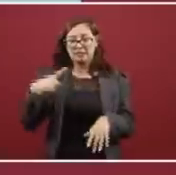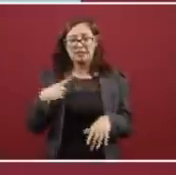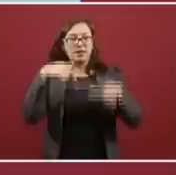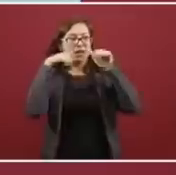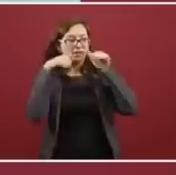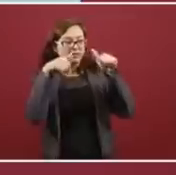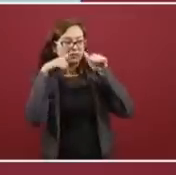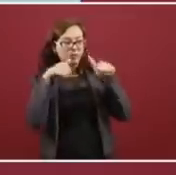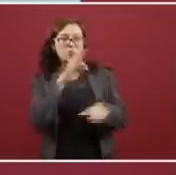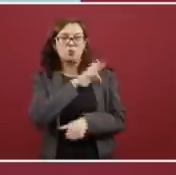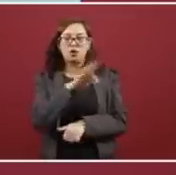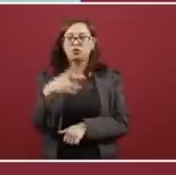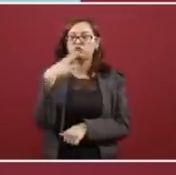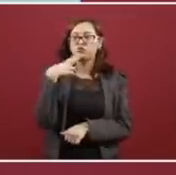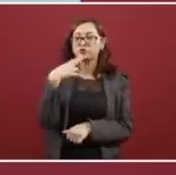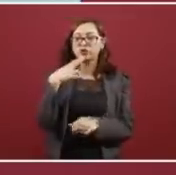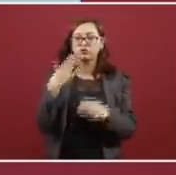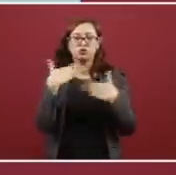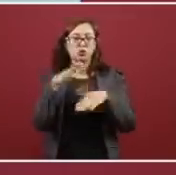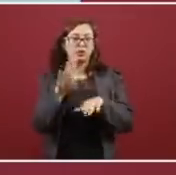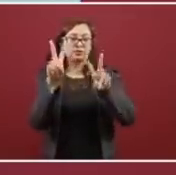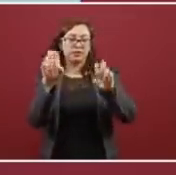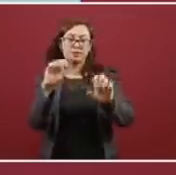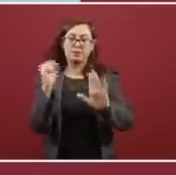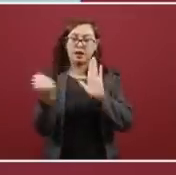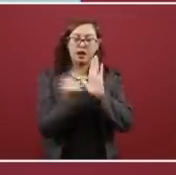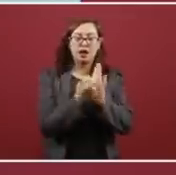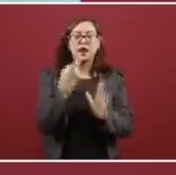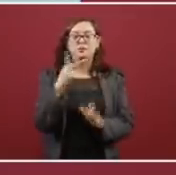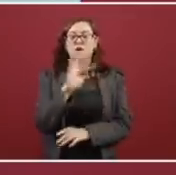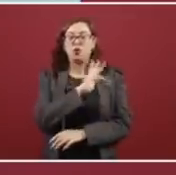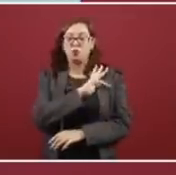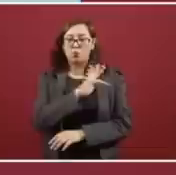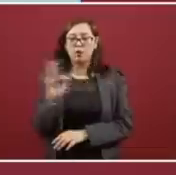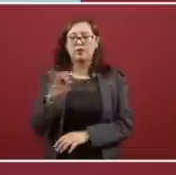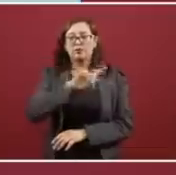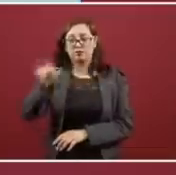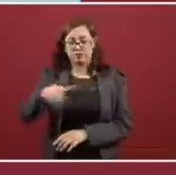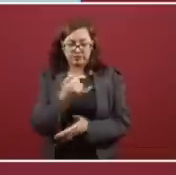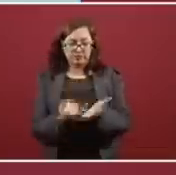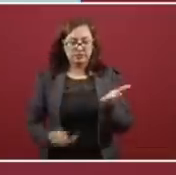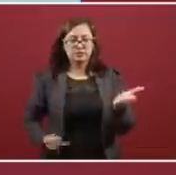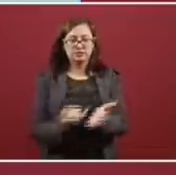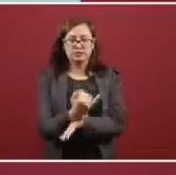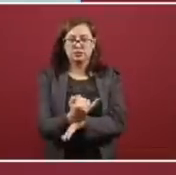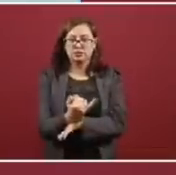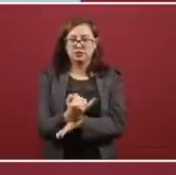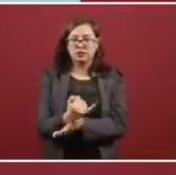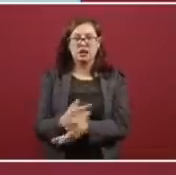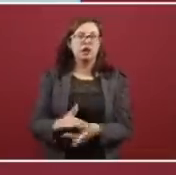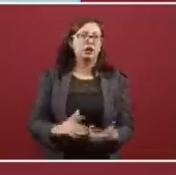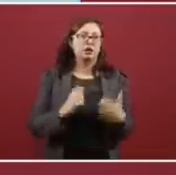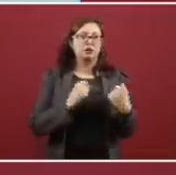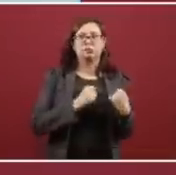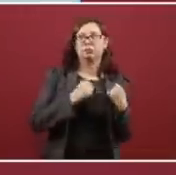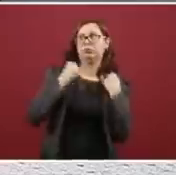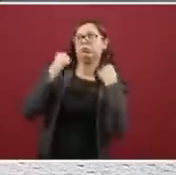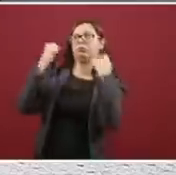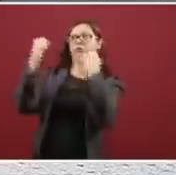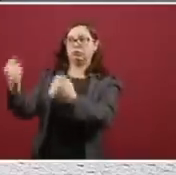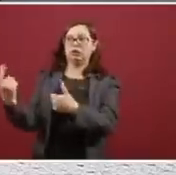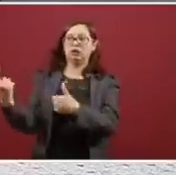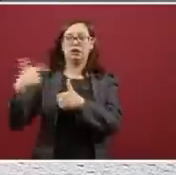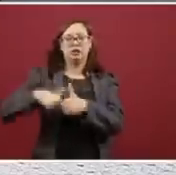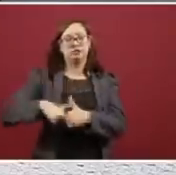muy útil en base a marcas porque ahí si puede tomar una decisión nadie se va a mover hasta el otro lado del país